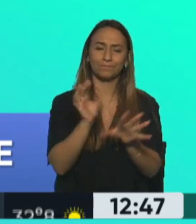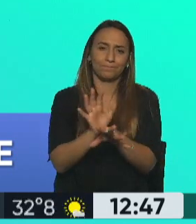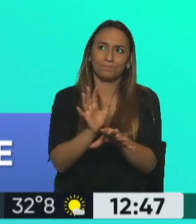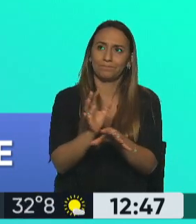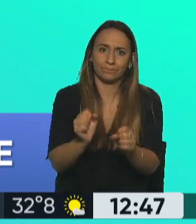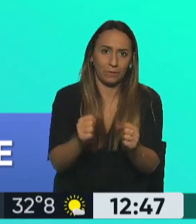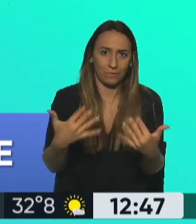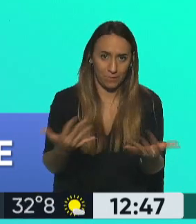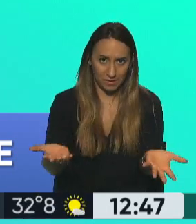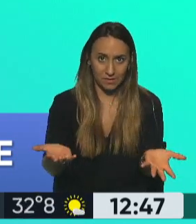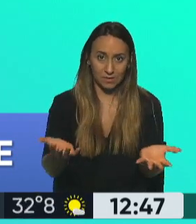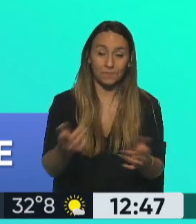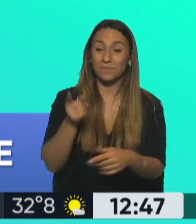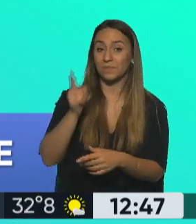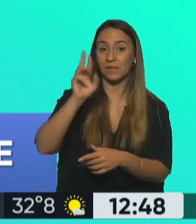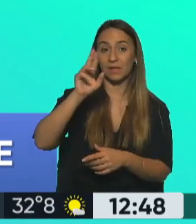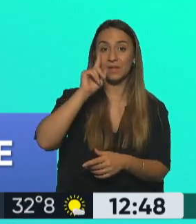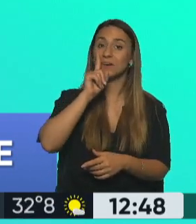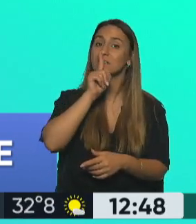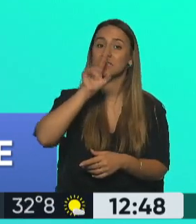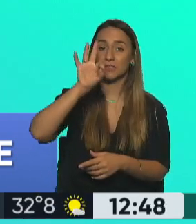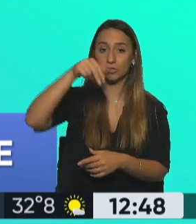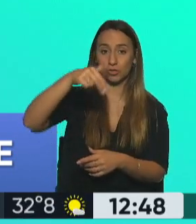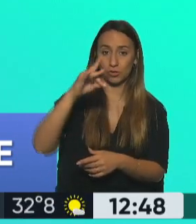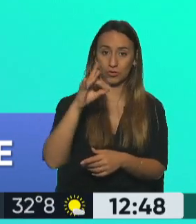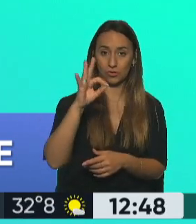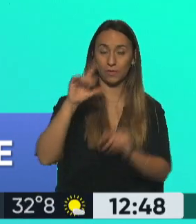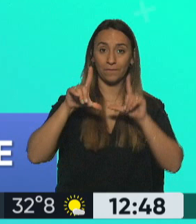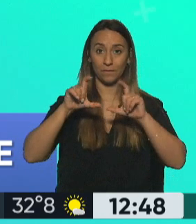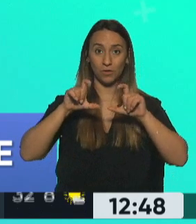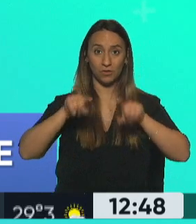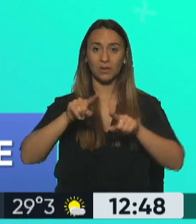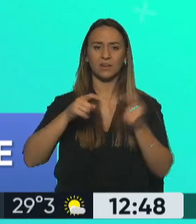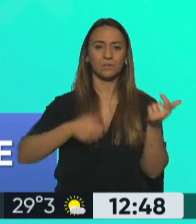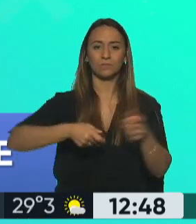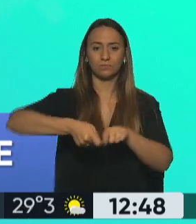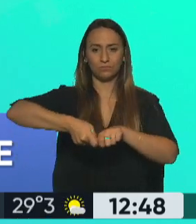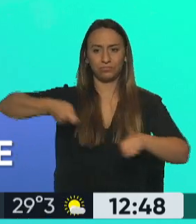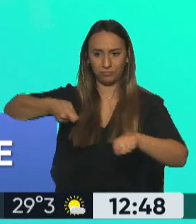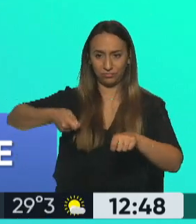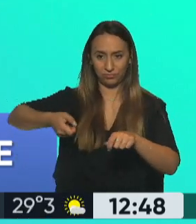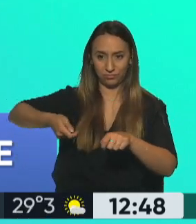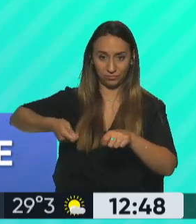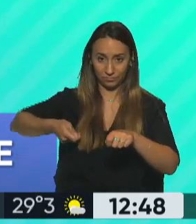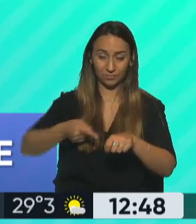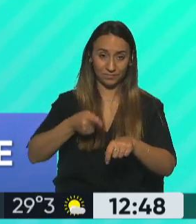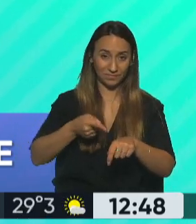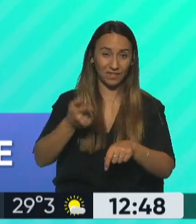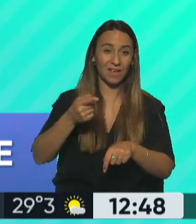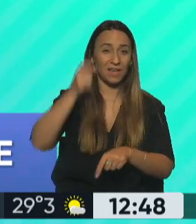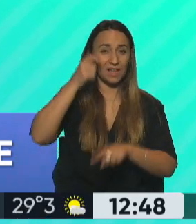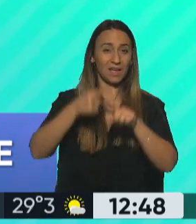imagen de Cristian Ritondo con una motosierra, quien fuera en su momento ministro de Seguridad durante la gestión